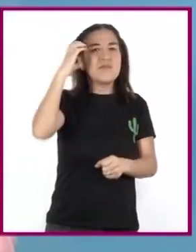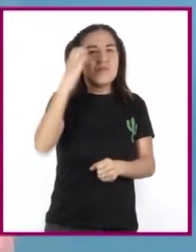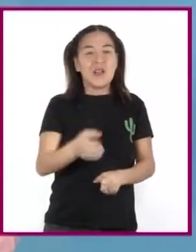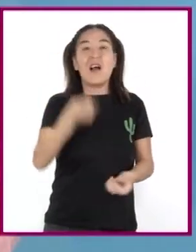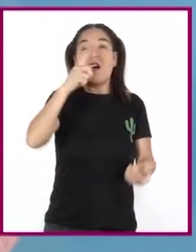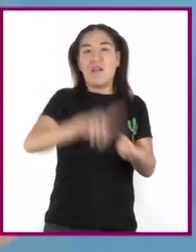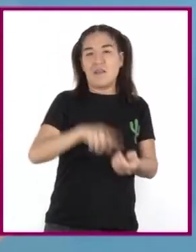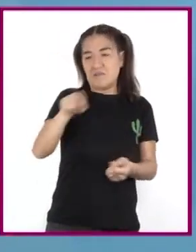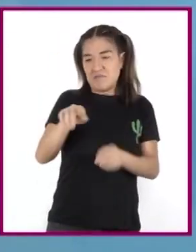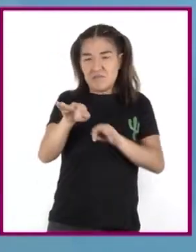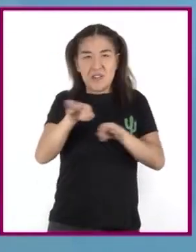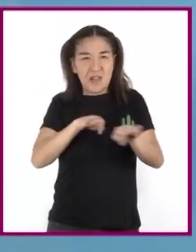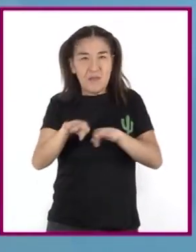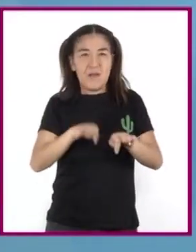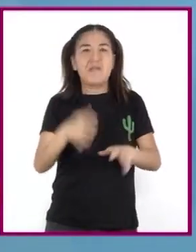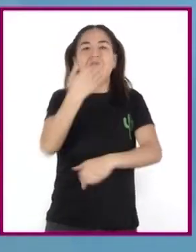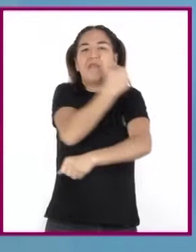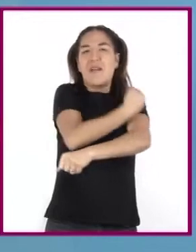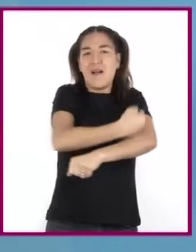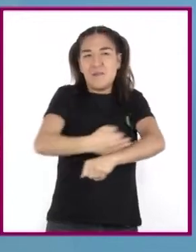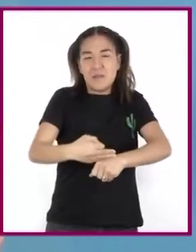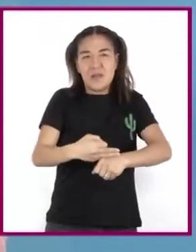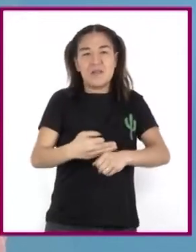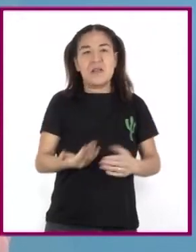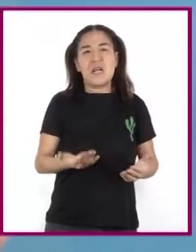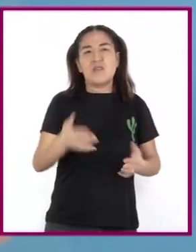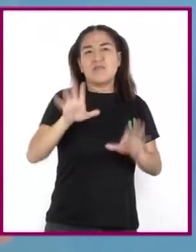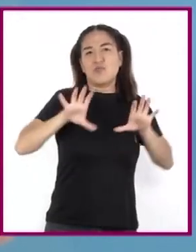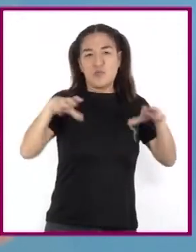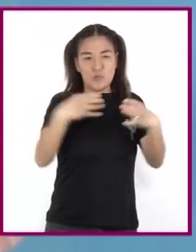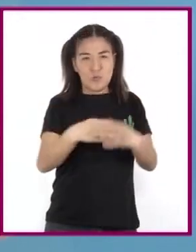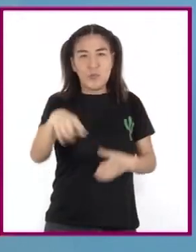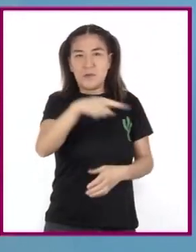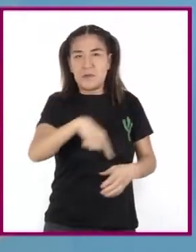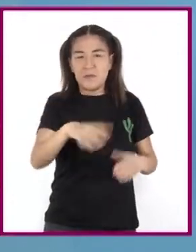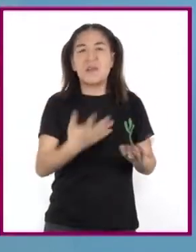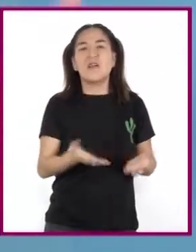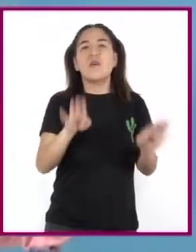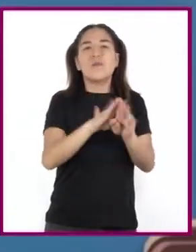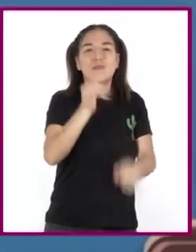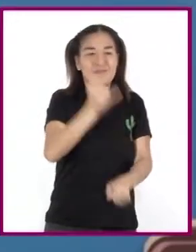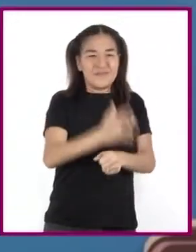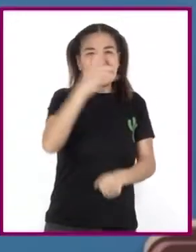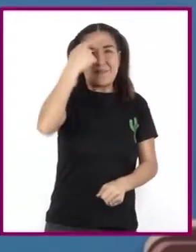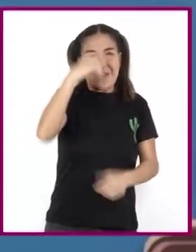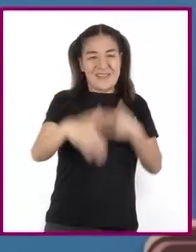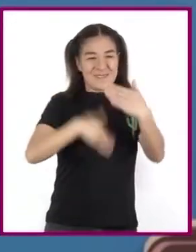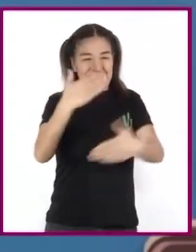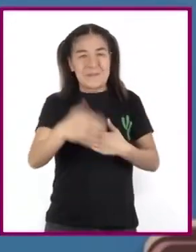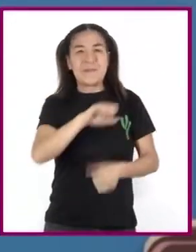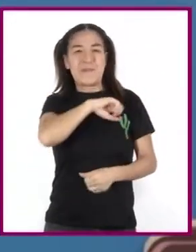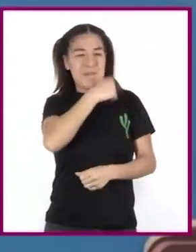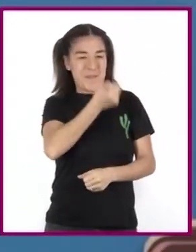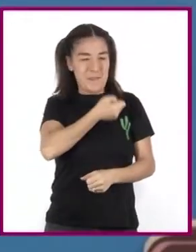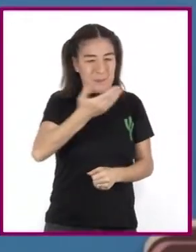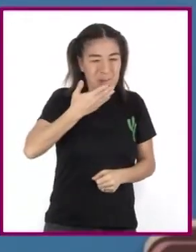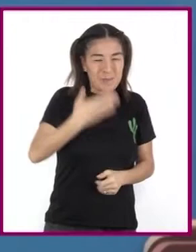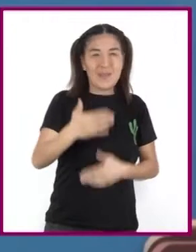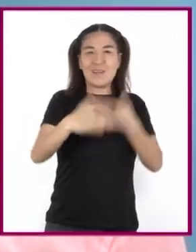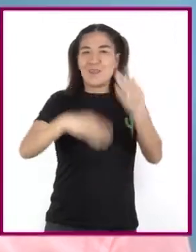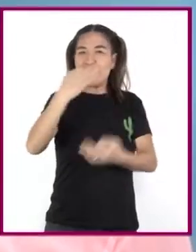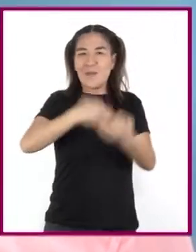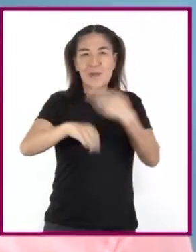el trabajo, la familia, en la comunidad, impidiendo el desarrollo sano y pleno de todas las